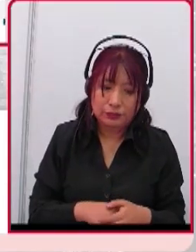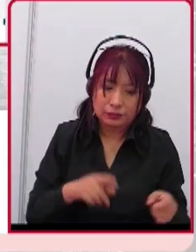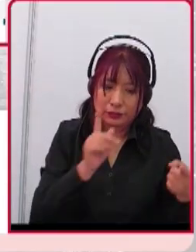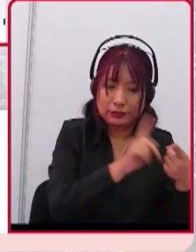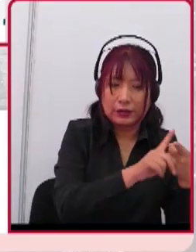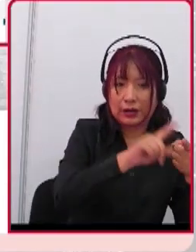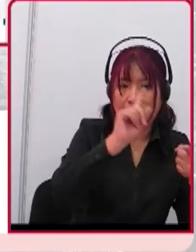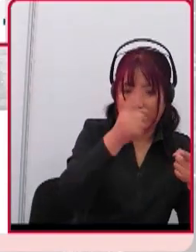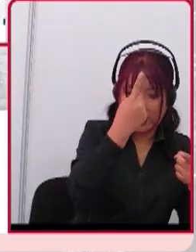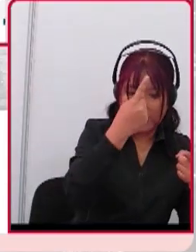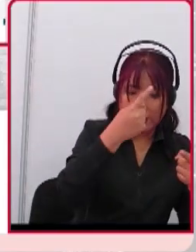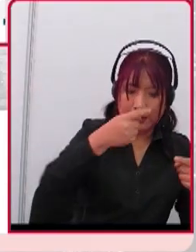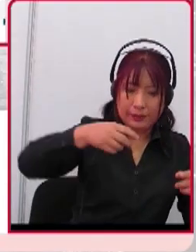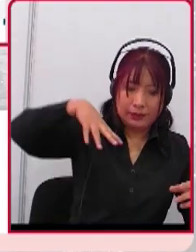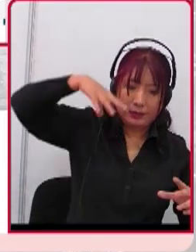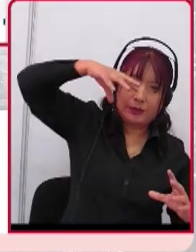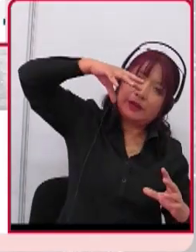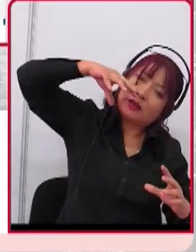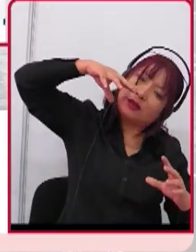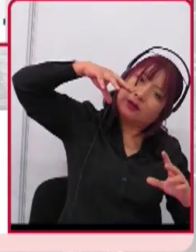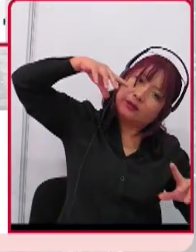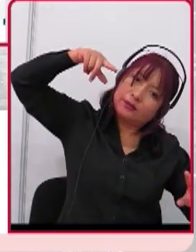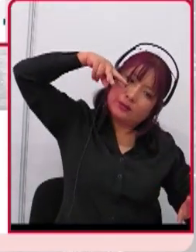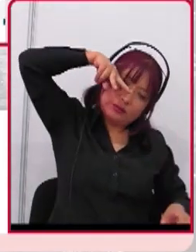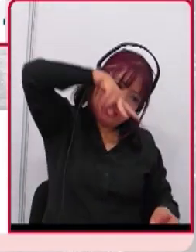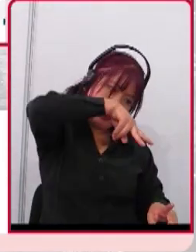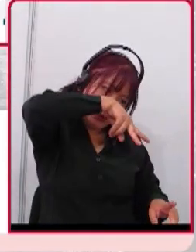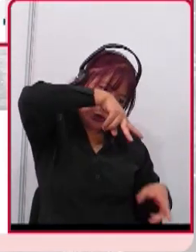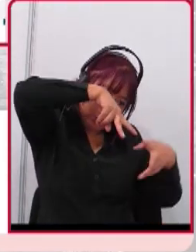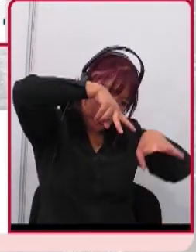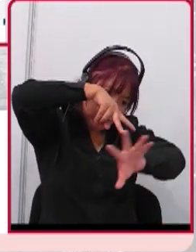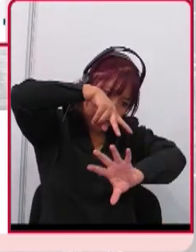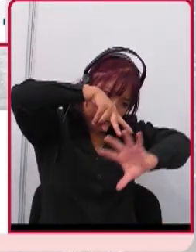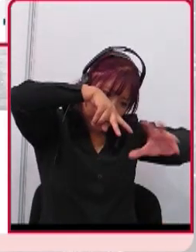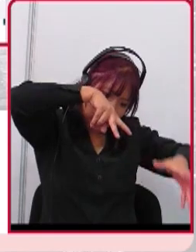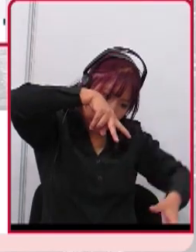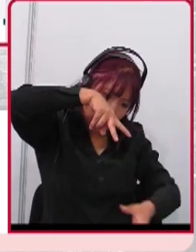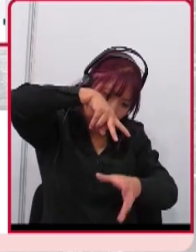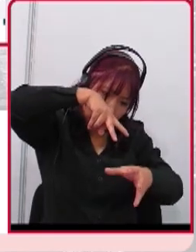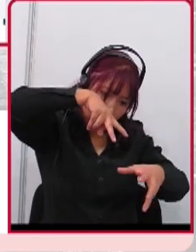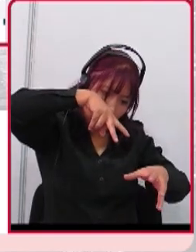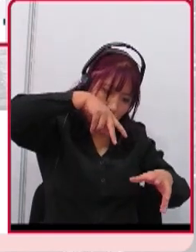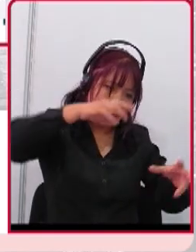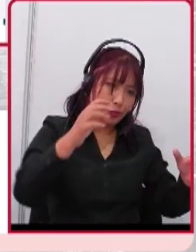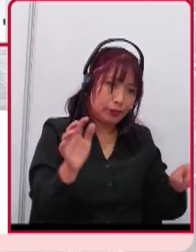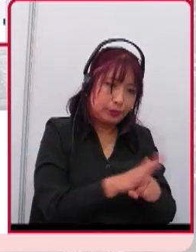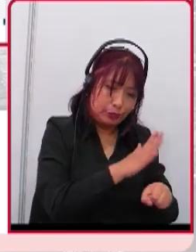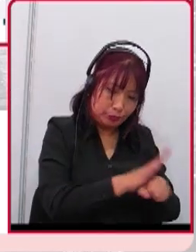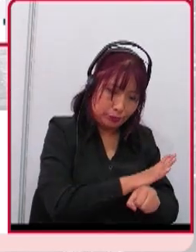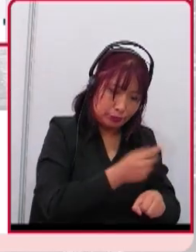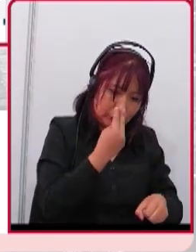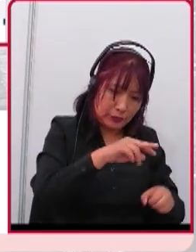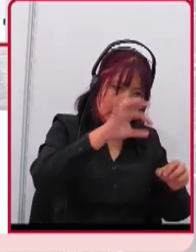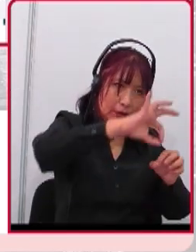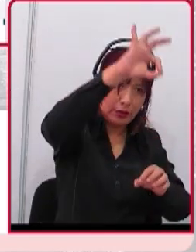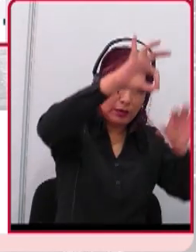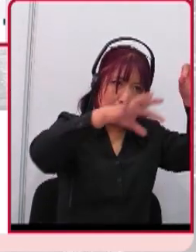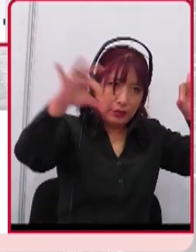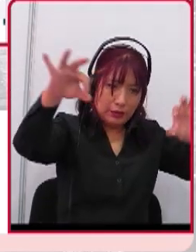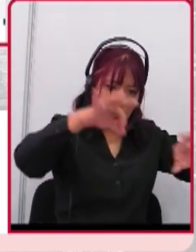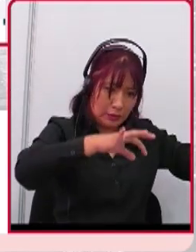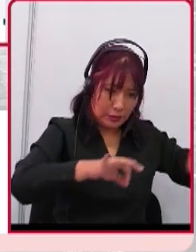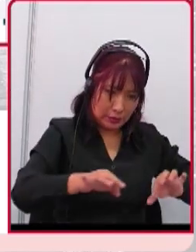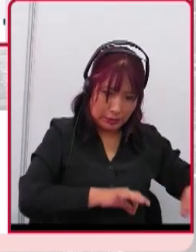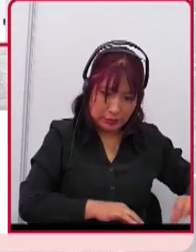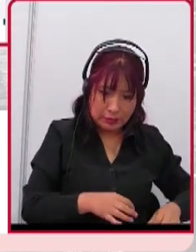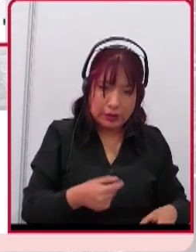vista isométrica formal lateral de toda la composición directa del robot, todos los elementos que íbamos mencionando y lo vamos a mencionar también. Y